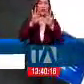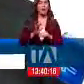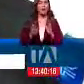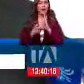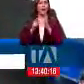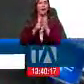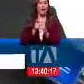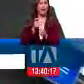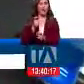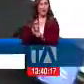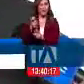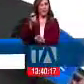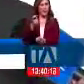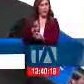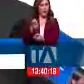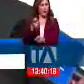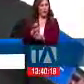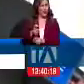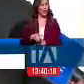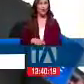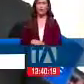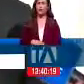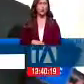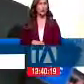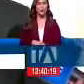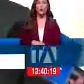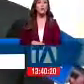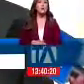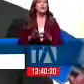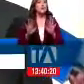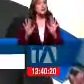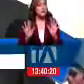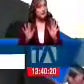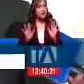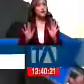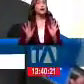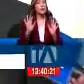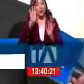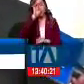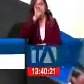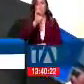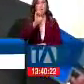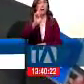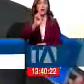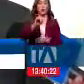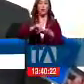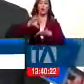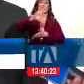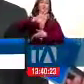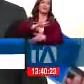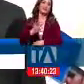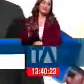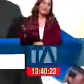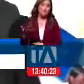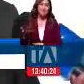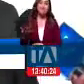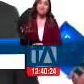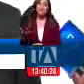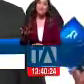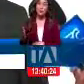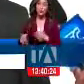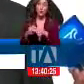persecución, por ningún tipo de esas situaciones, pero sí es algo que es de respeto a la institución, que es lo que debemos estar